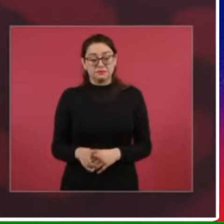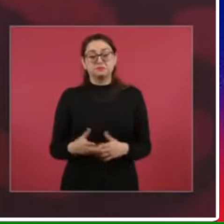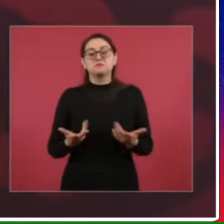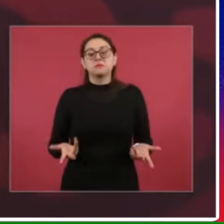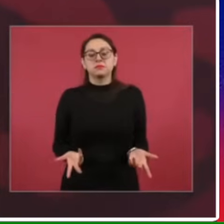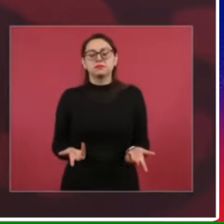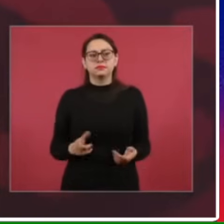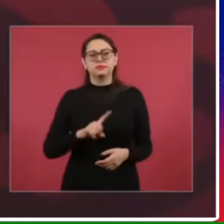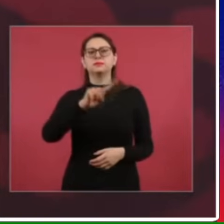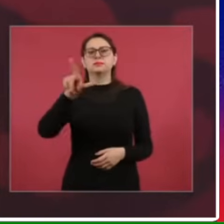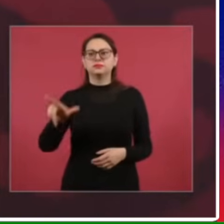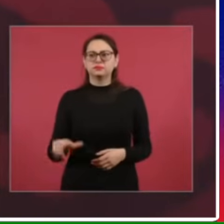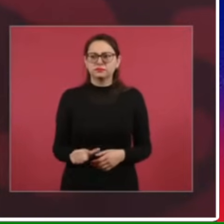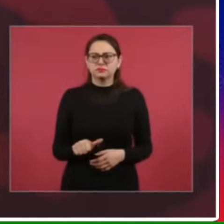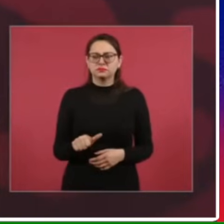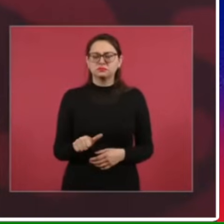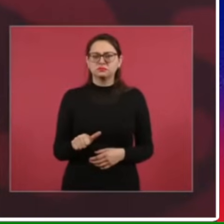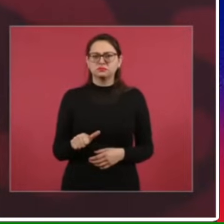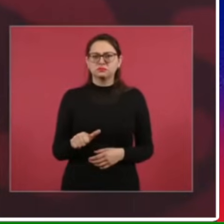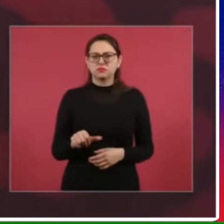Luego ya no.